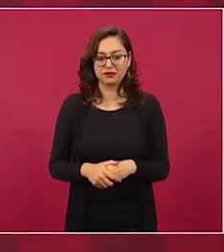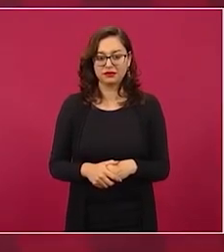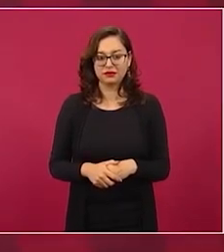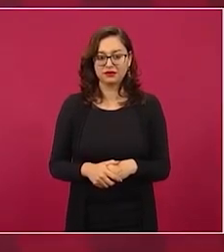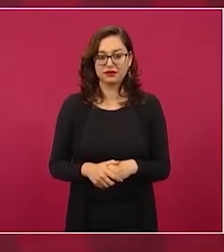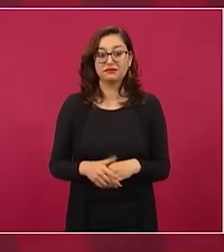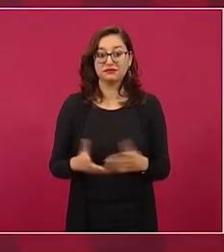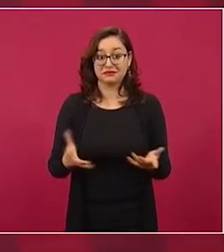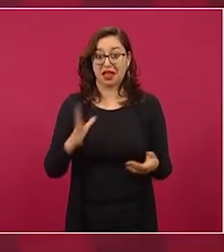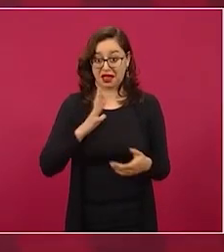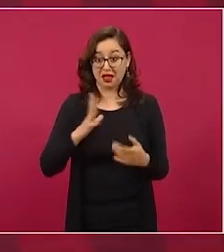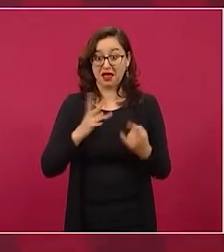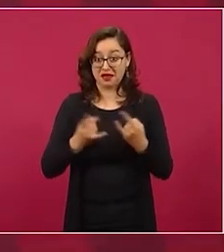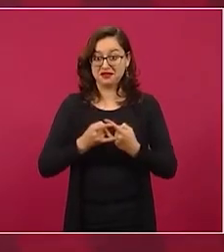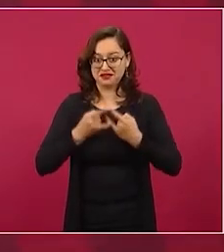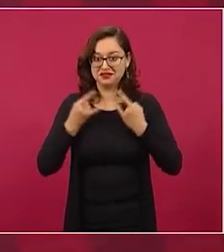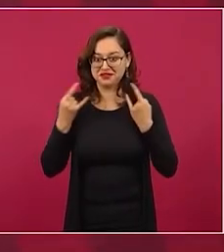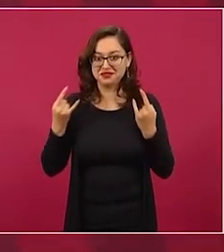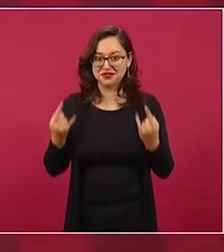Hay hasta anécdotas de eso.